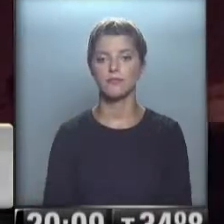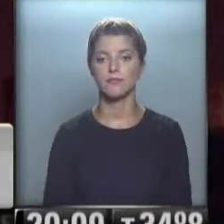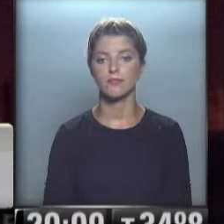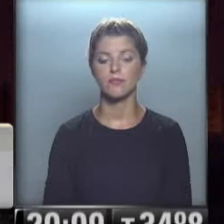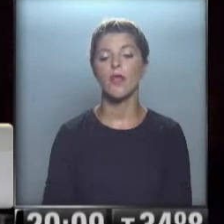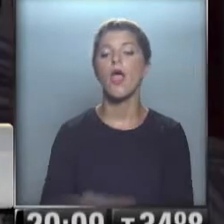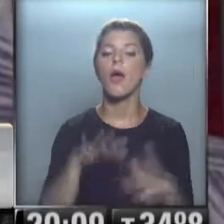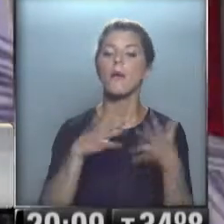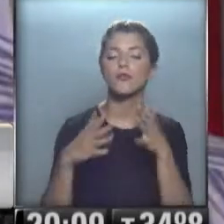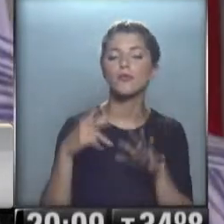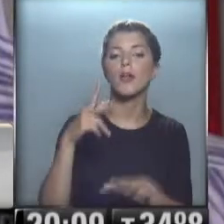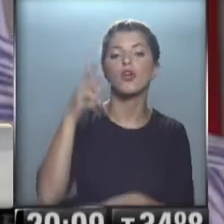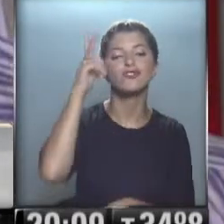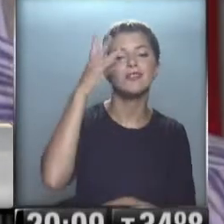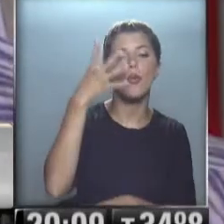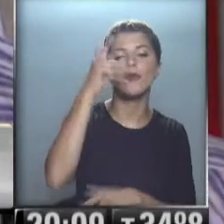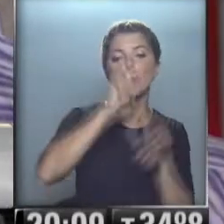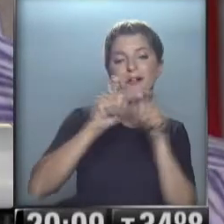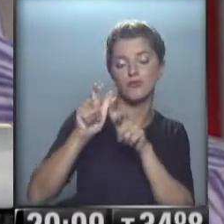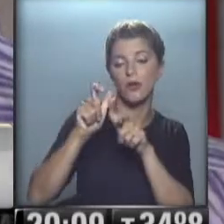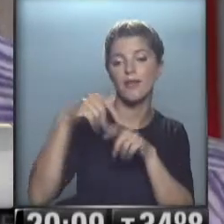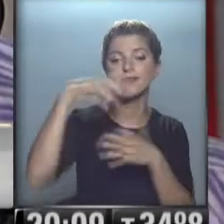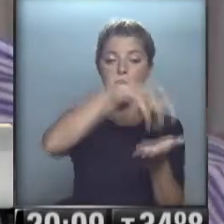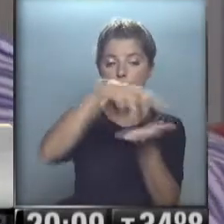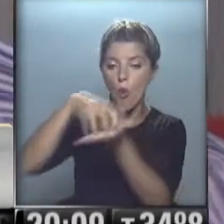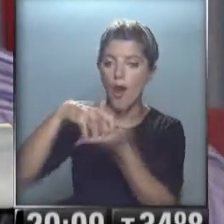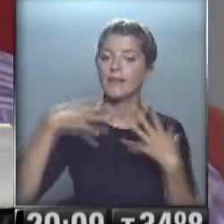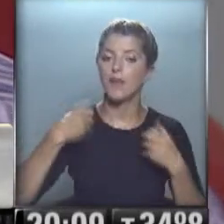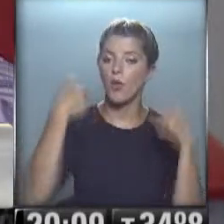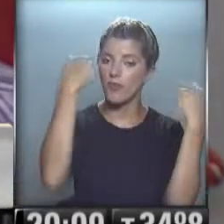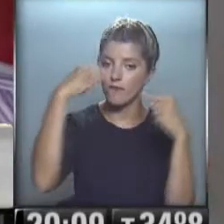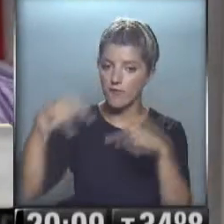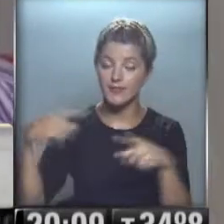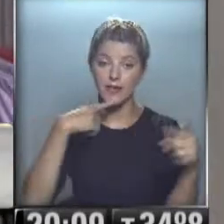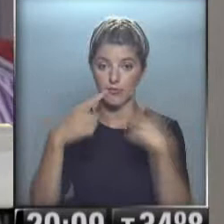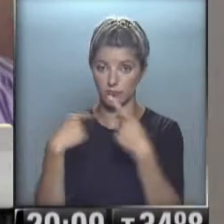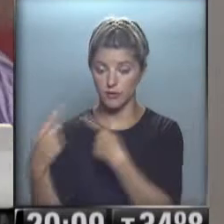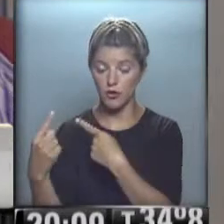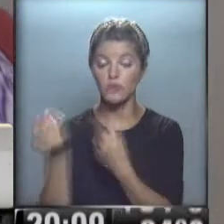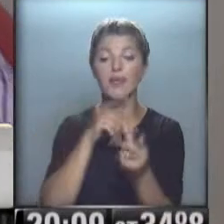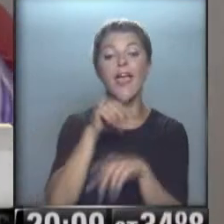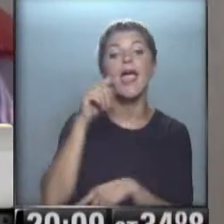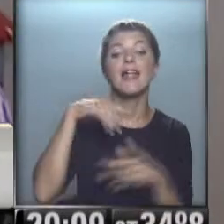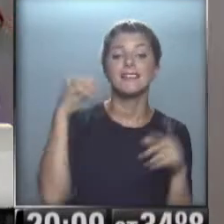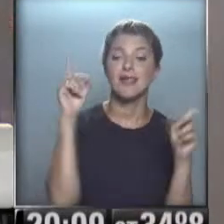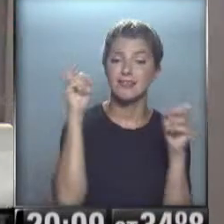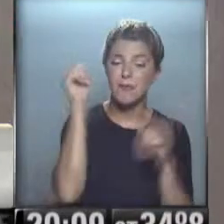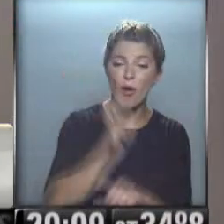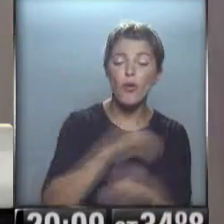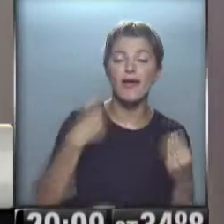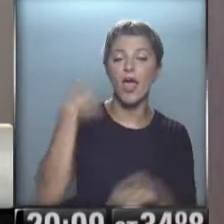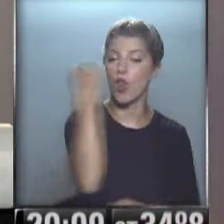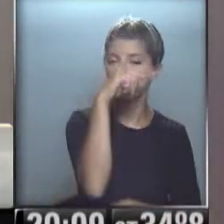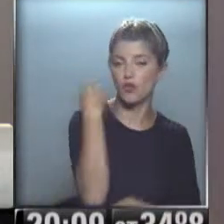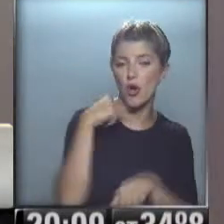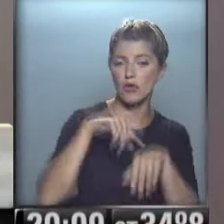Unas 84 personas fueron atendidas en distintos centros de salud de la ciudad de Buenos Aires con heridas en los ojos y quemaduras por